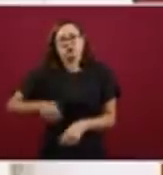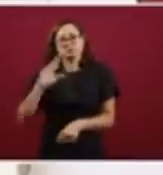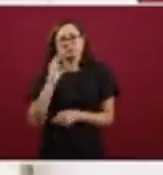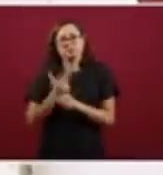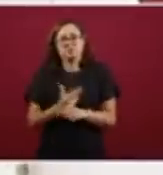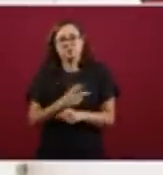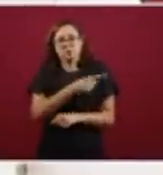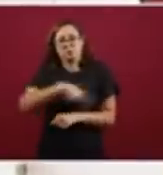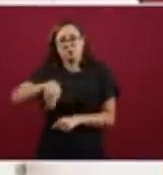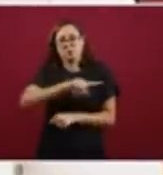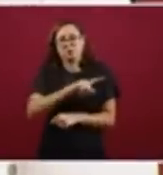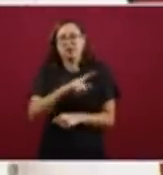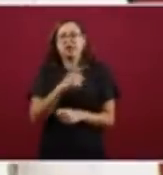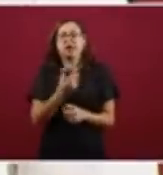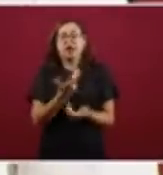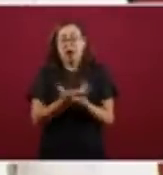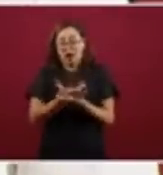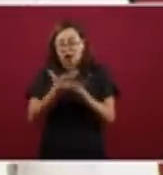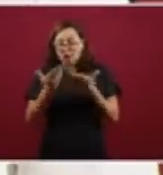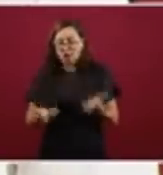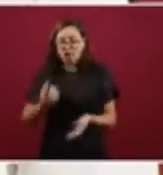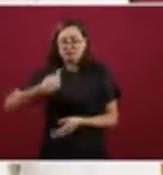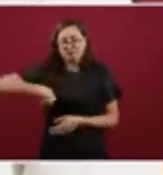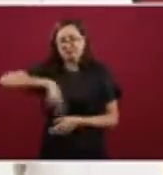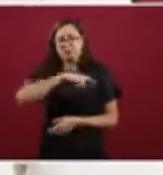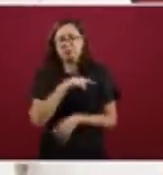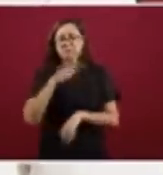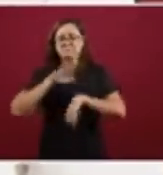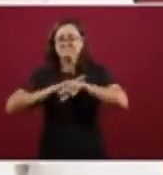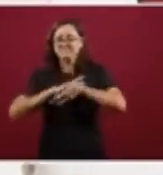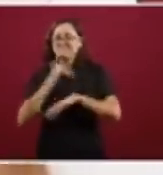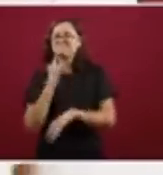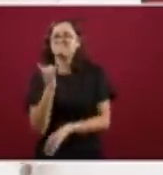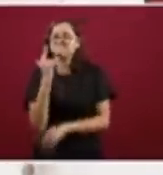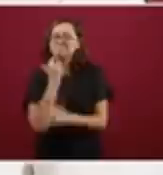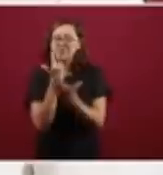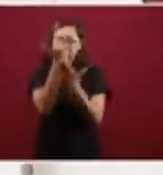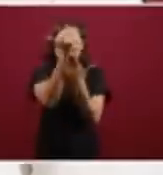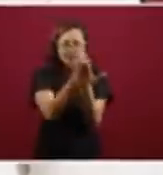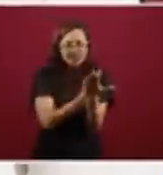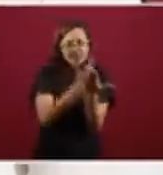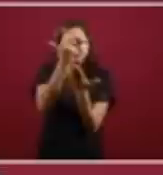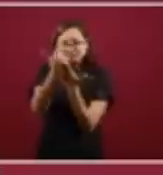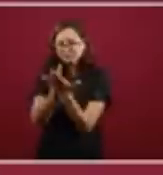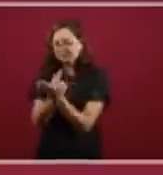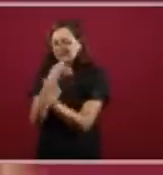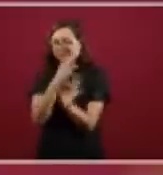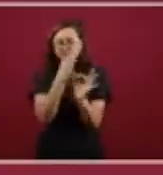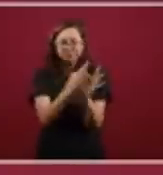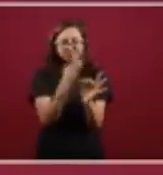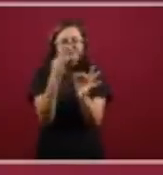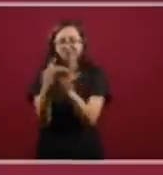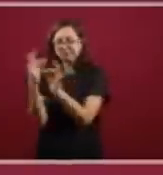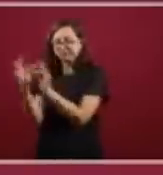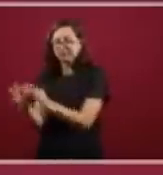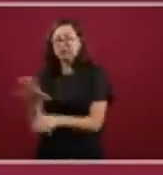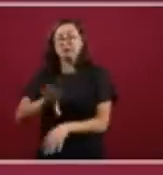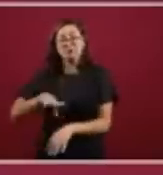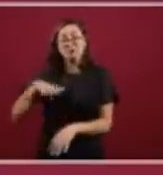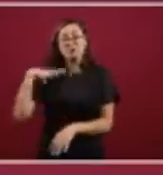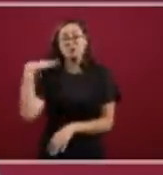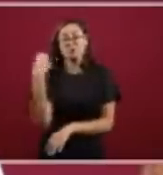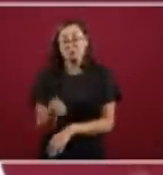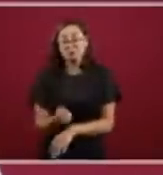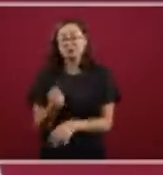tener padrones con mucha transparencia es un esfuerzo grande, porque, insisto, por un lado tenemos a